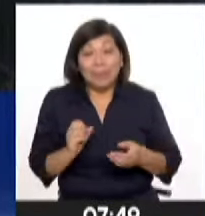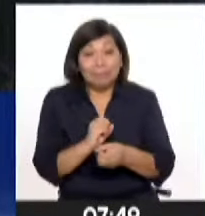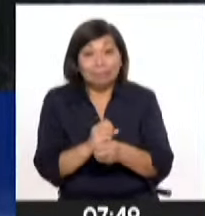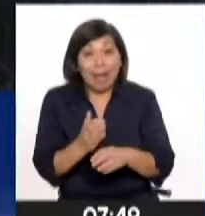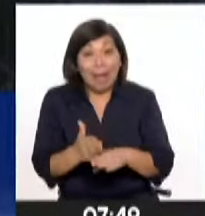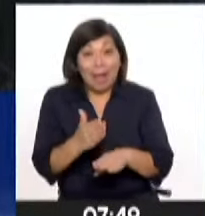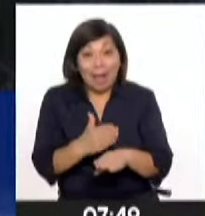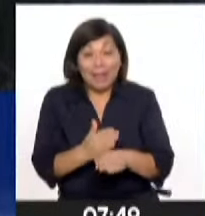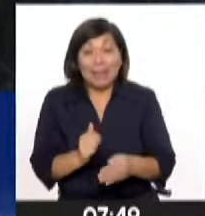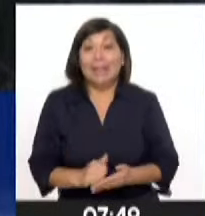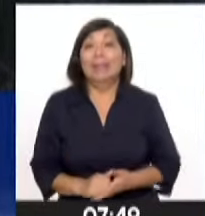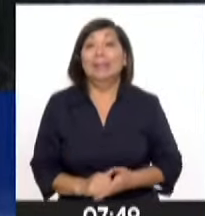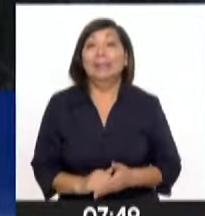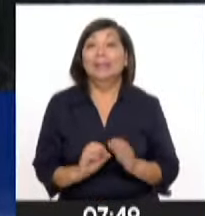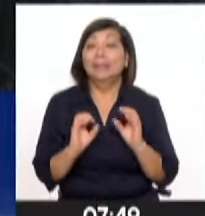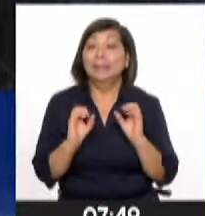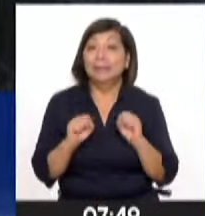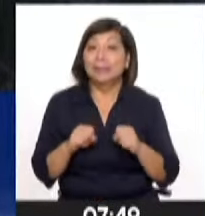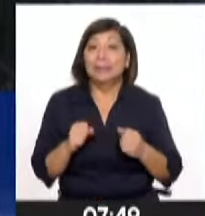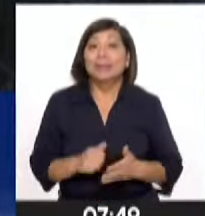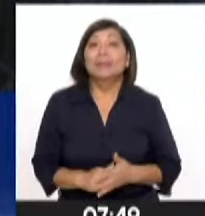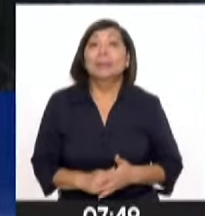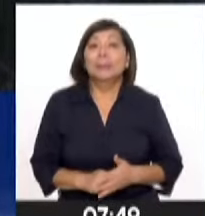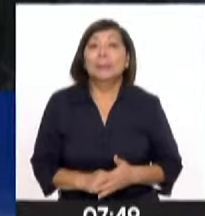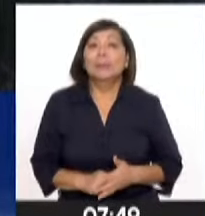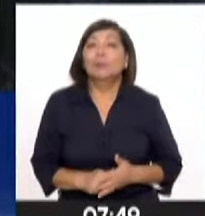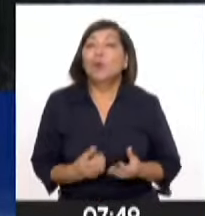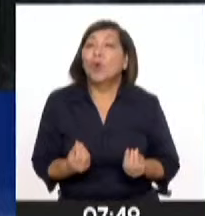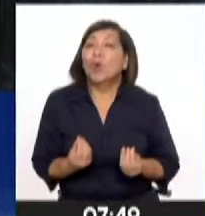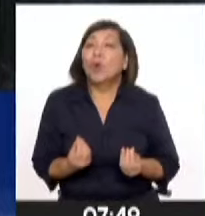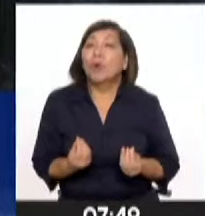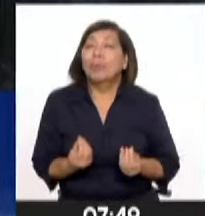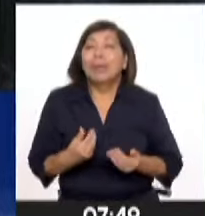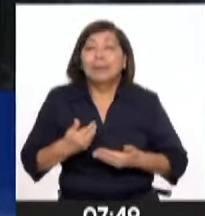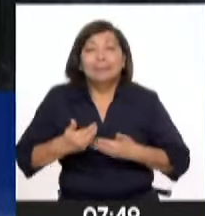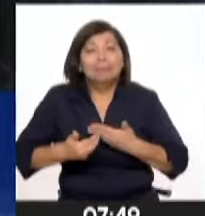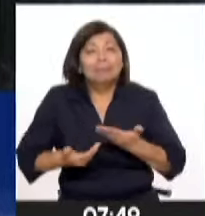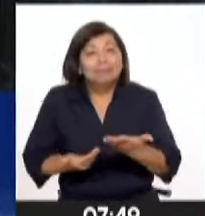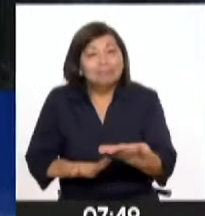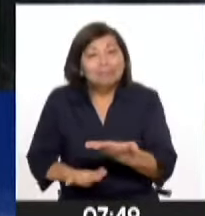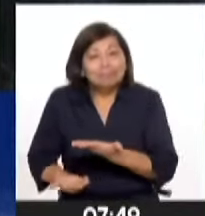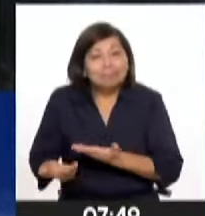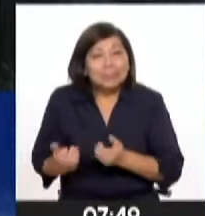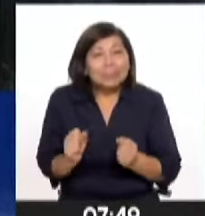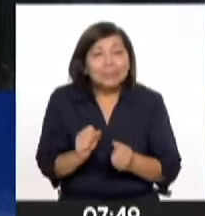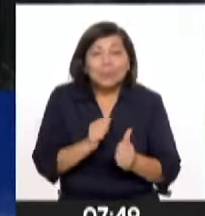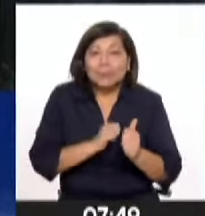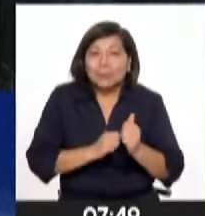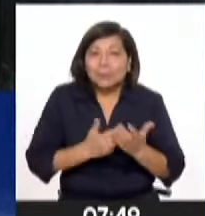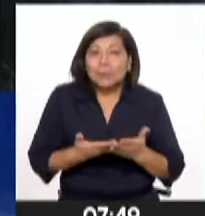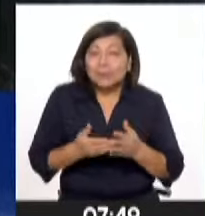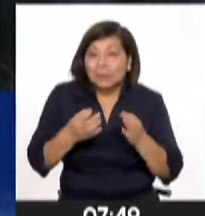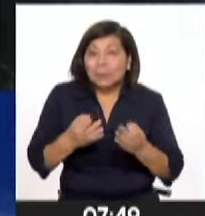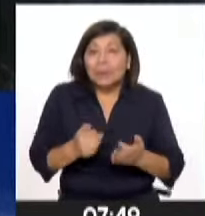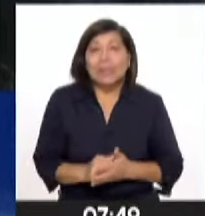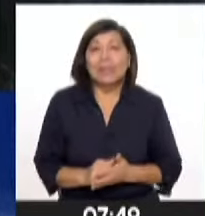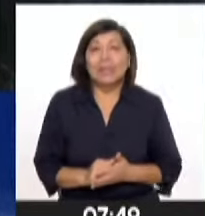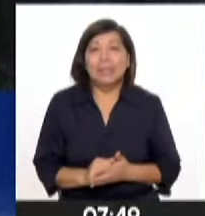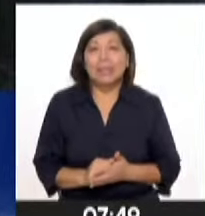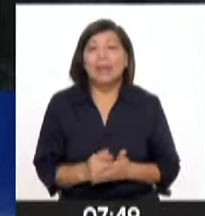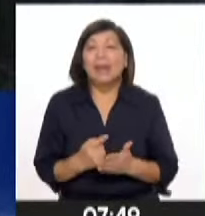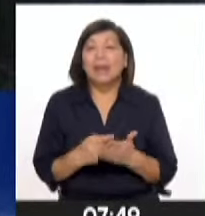pandemia. Entonces, hemos sido... como con fenómenos recurrentes que han ido afectando realmente